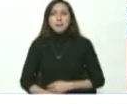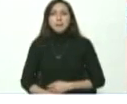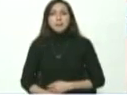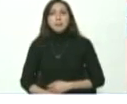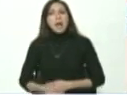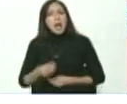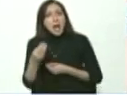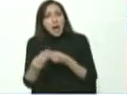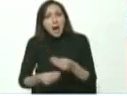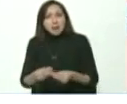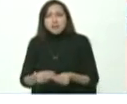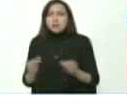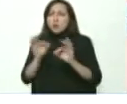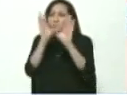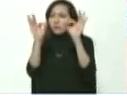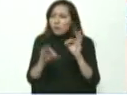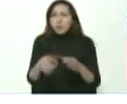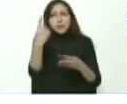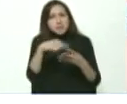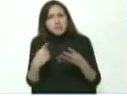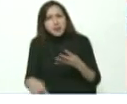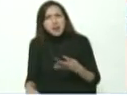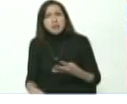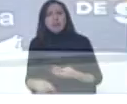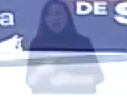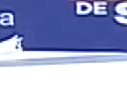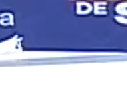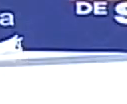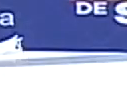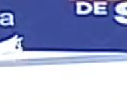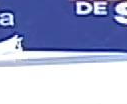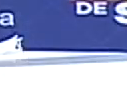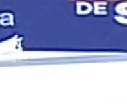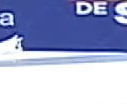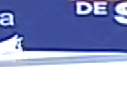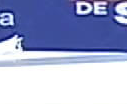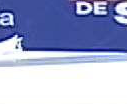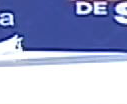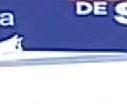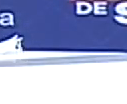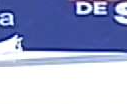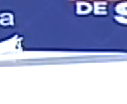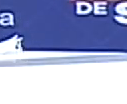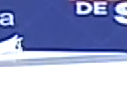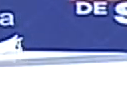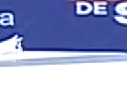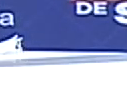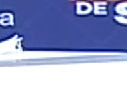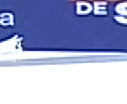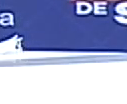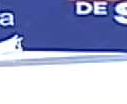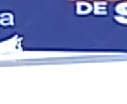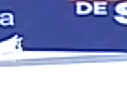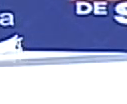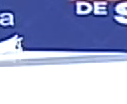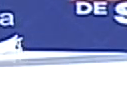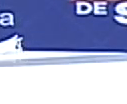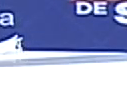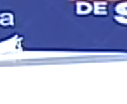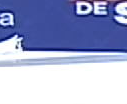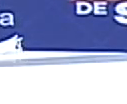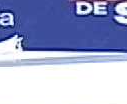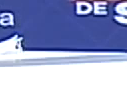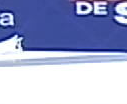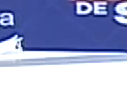Probando los distintos métodos y podemos decir que los métodos han funcionado y el 7 más 7 funciona, tenemos que tenerlo en